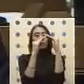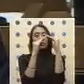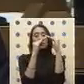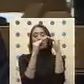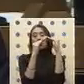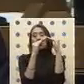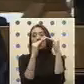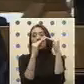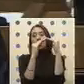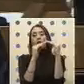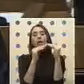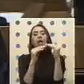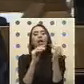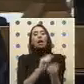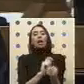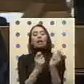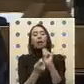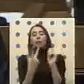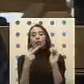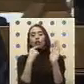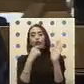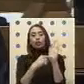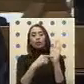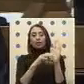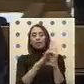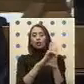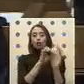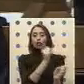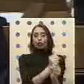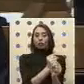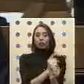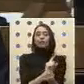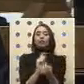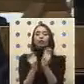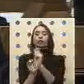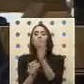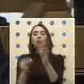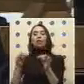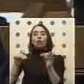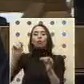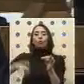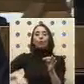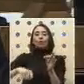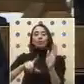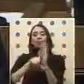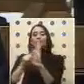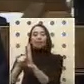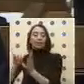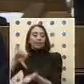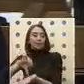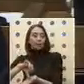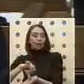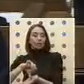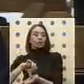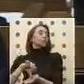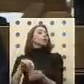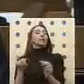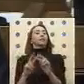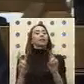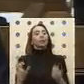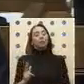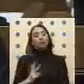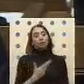no el sistema previsto en el Código del Trabajo, sino el ordenamiento jurisdiccional de nuestro país. En esta materia,